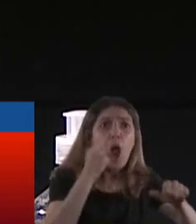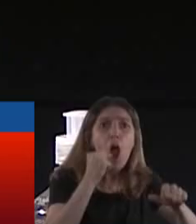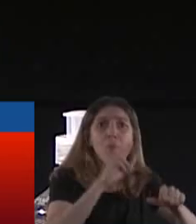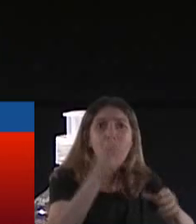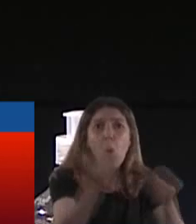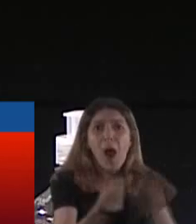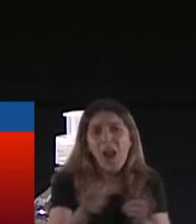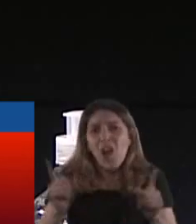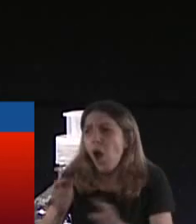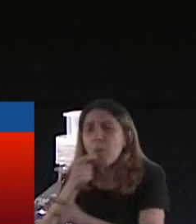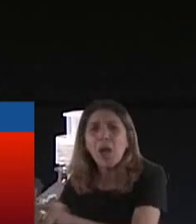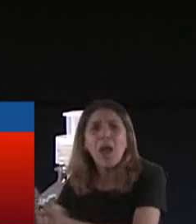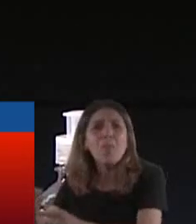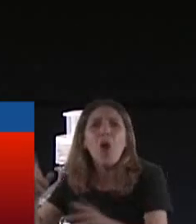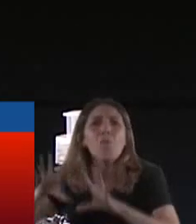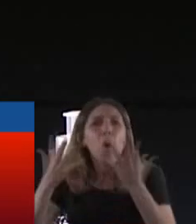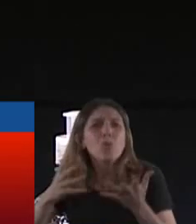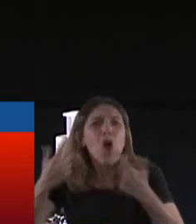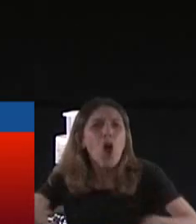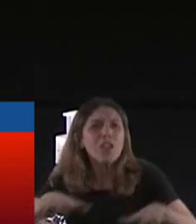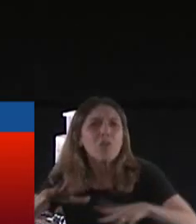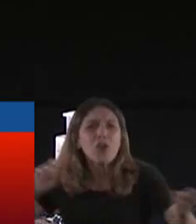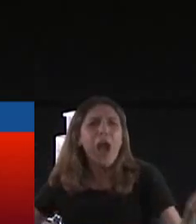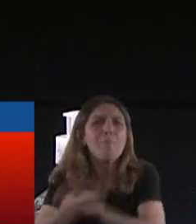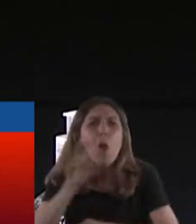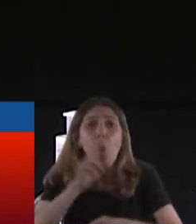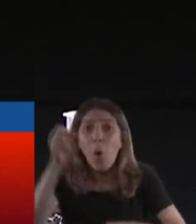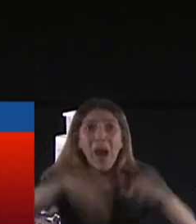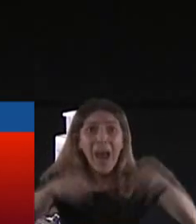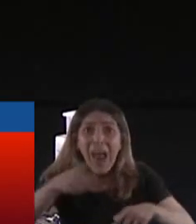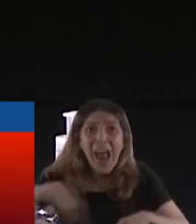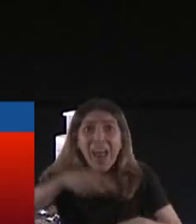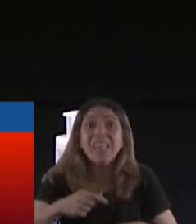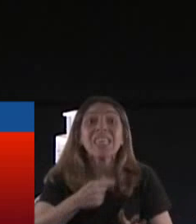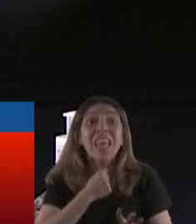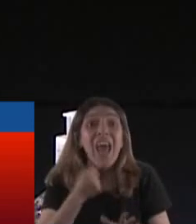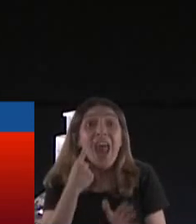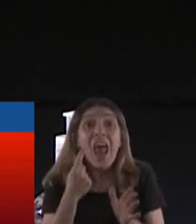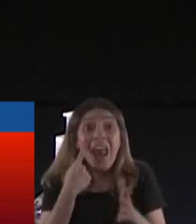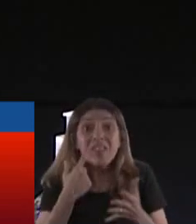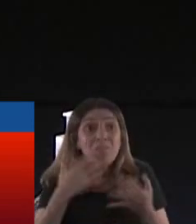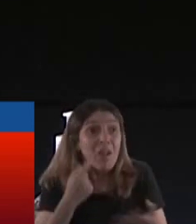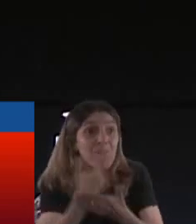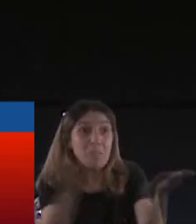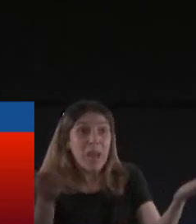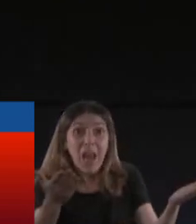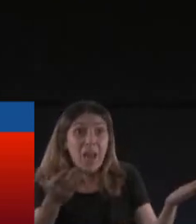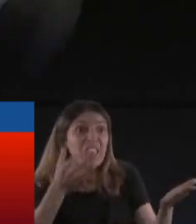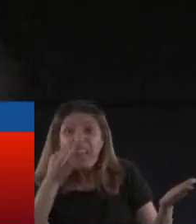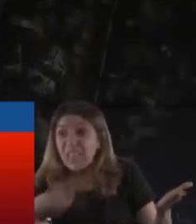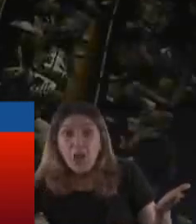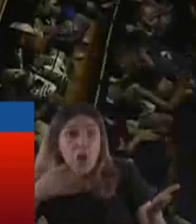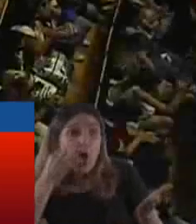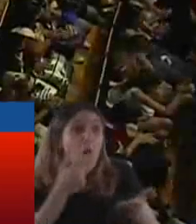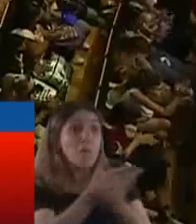otro siglo, el mundo cambió y las mujeres están presentes. Y si quieren pruebas, las tienen ahí. Miren, miren lo que son